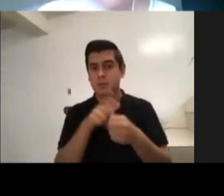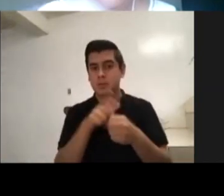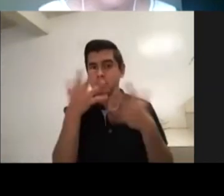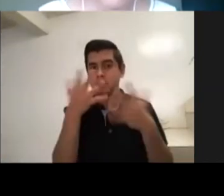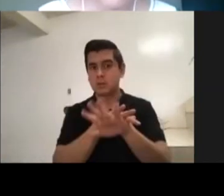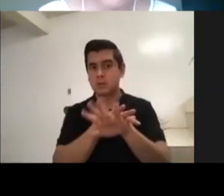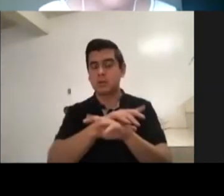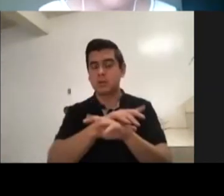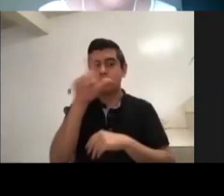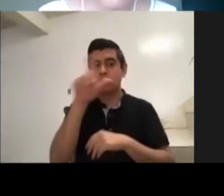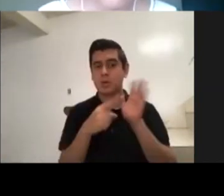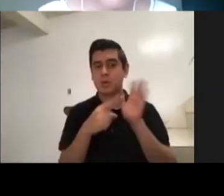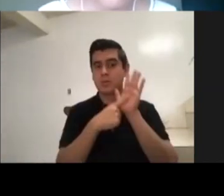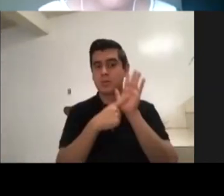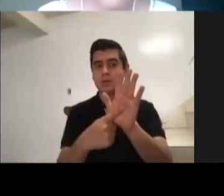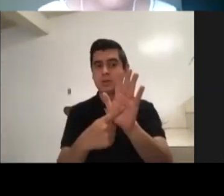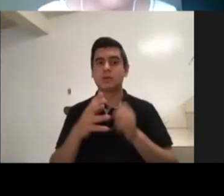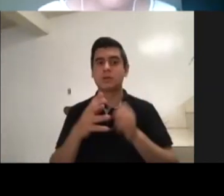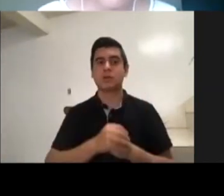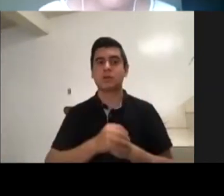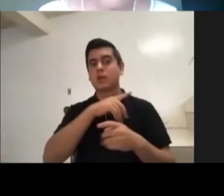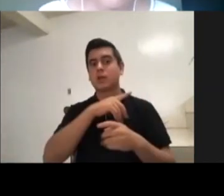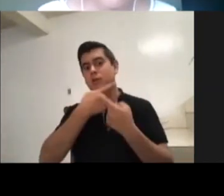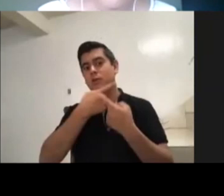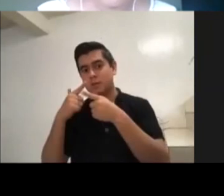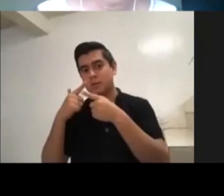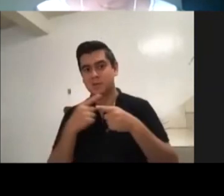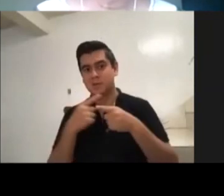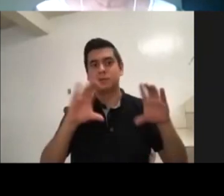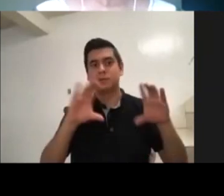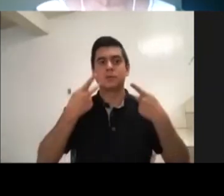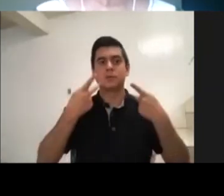gracias y de entrada también muchas gracias a Edwin